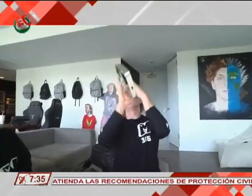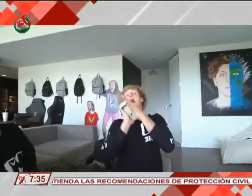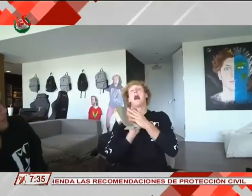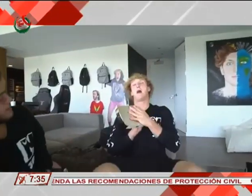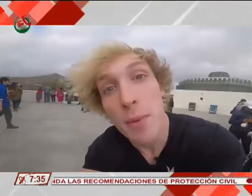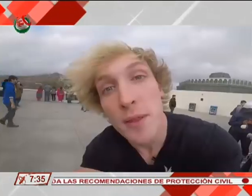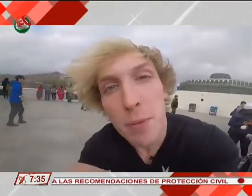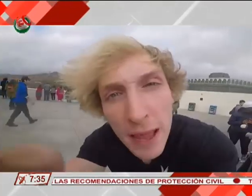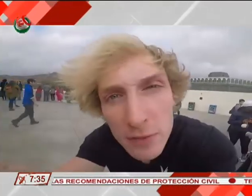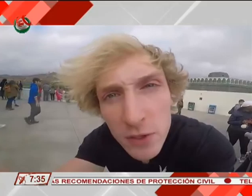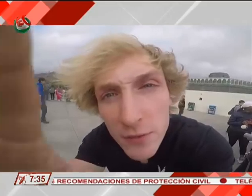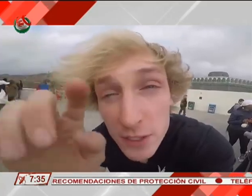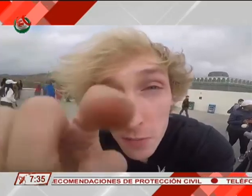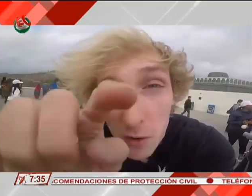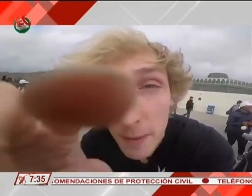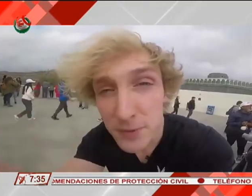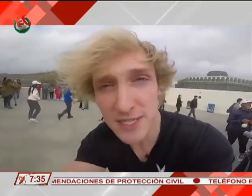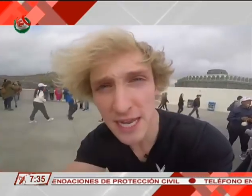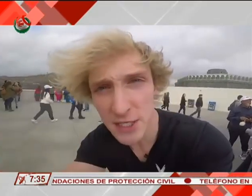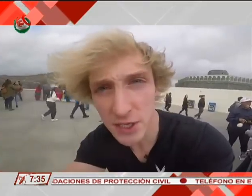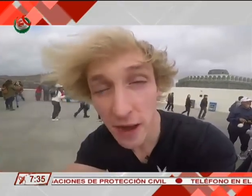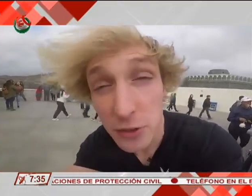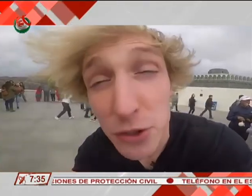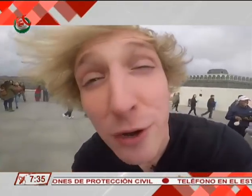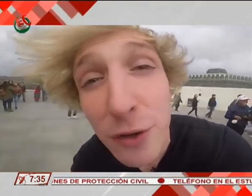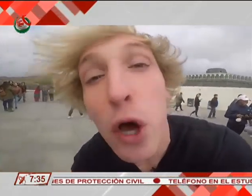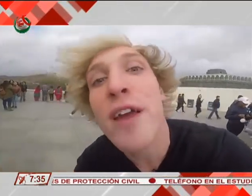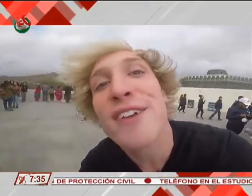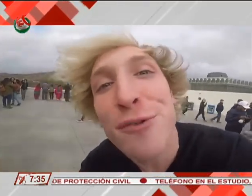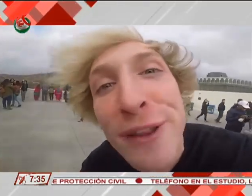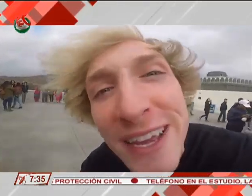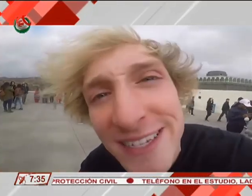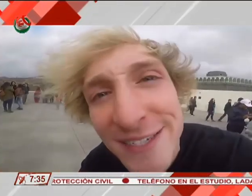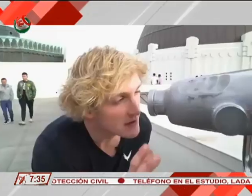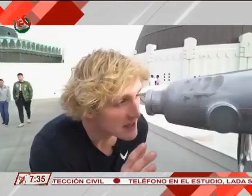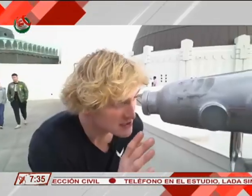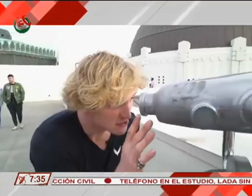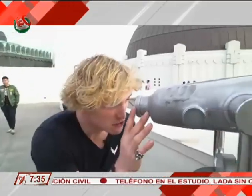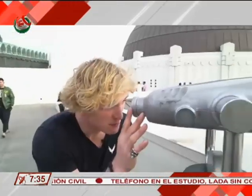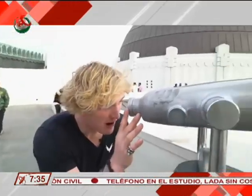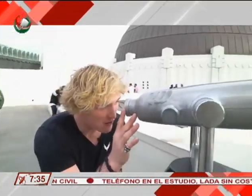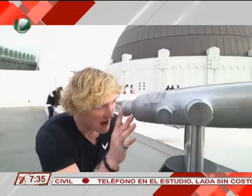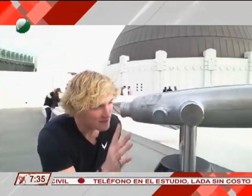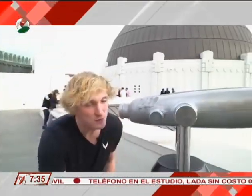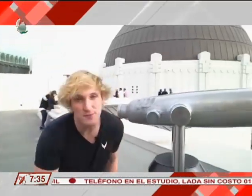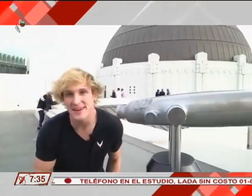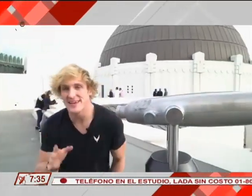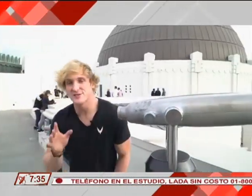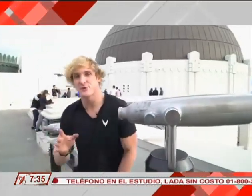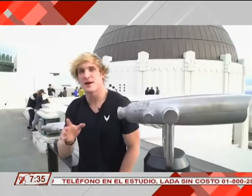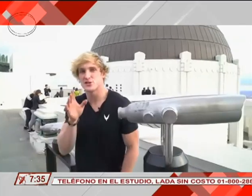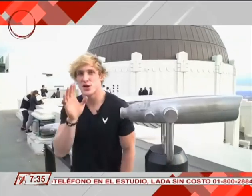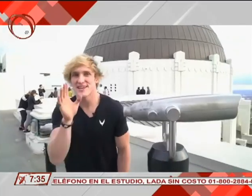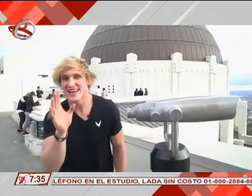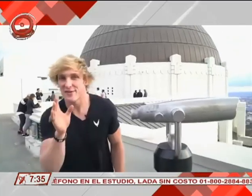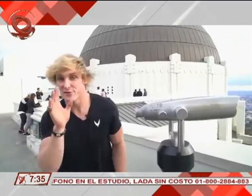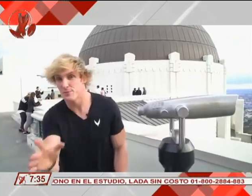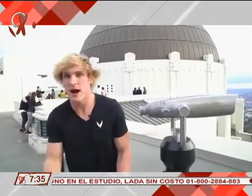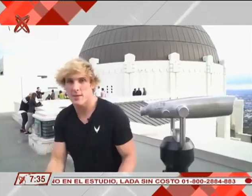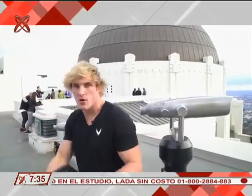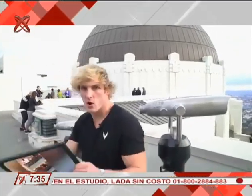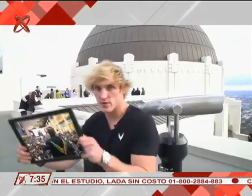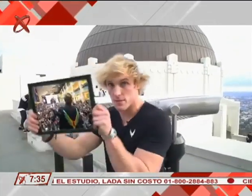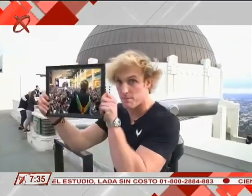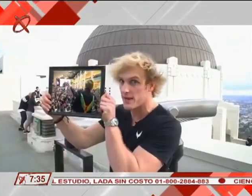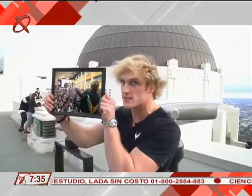de Aokigahara, también conocido como el bosque de los suicidios, donde encontró un cadáver ahorcado en un árbol